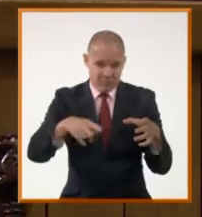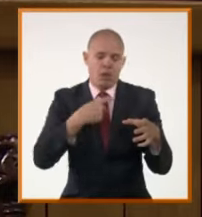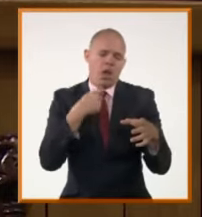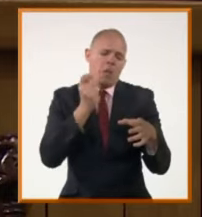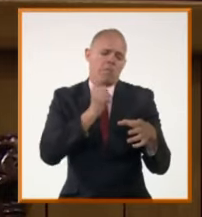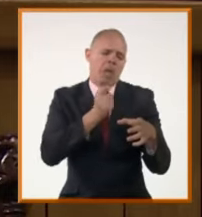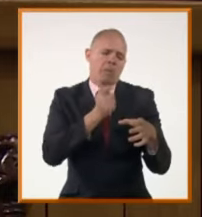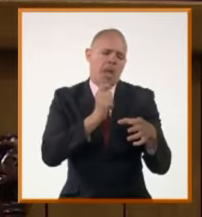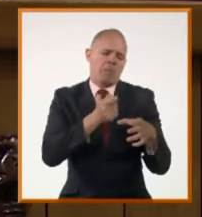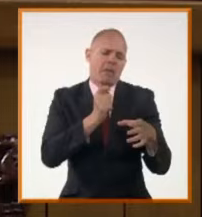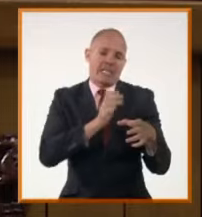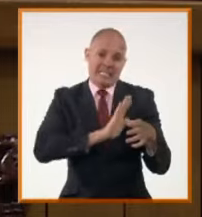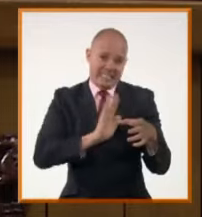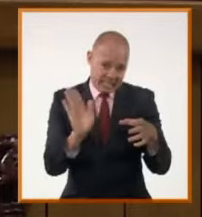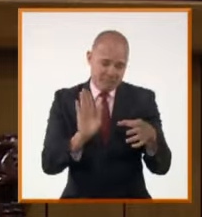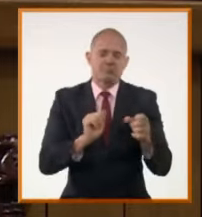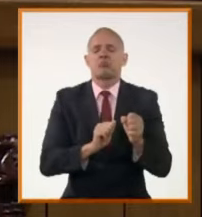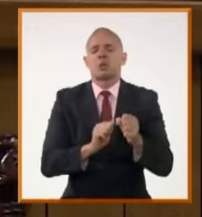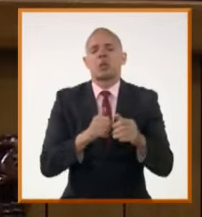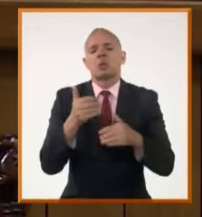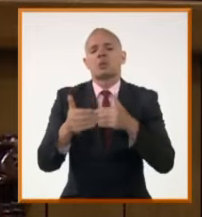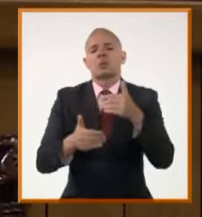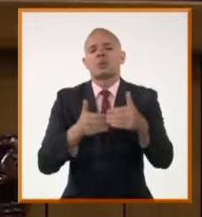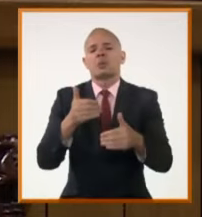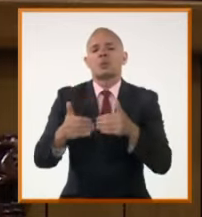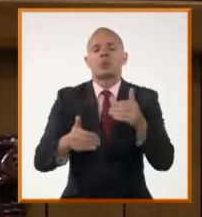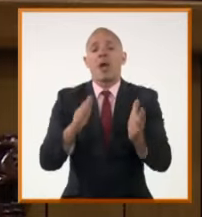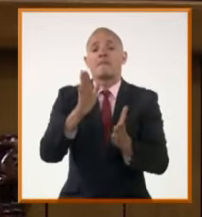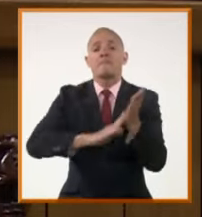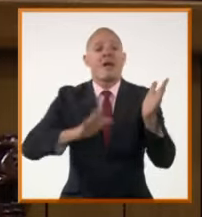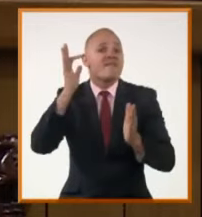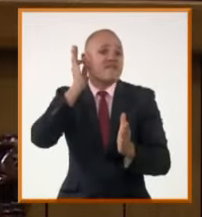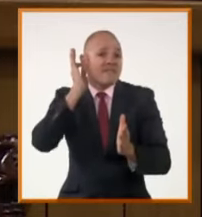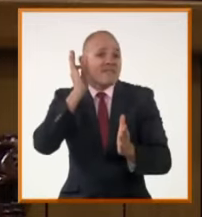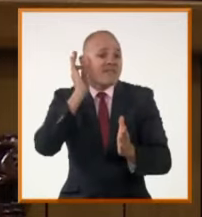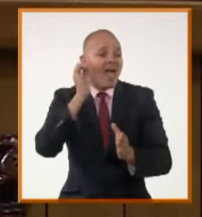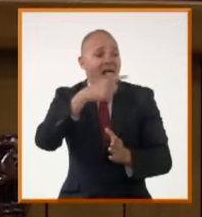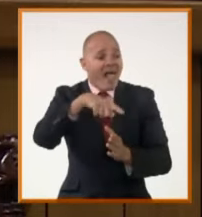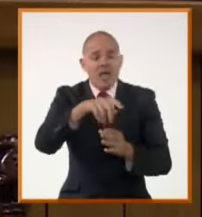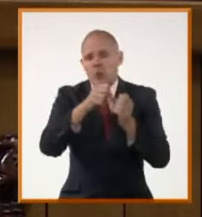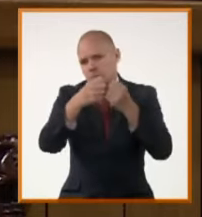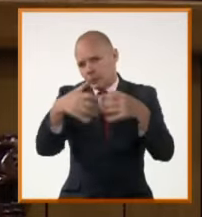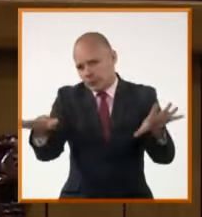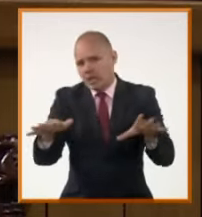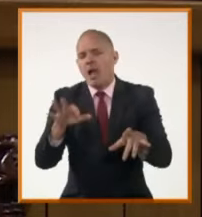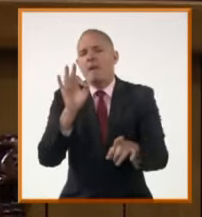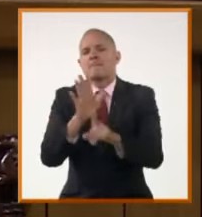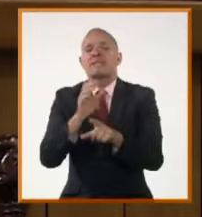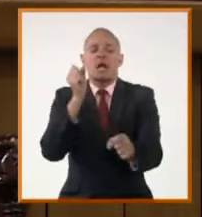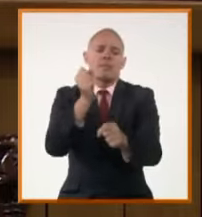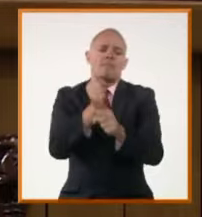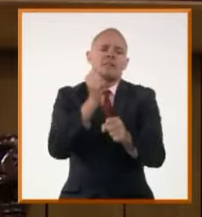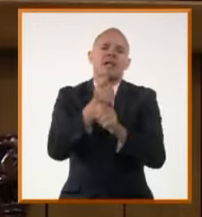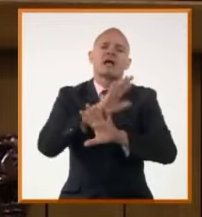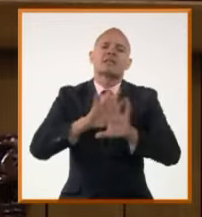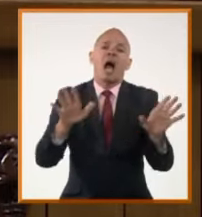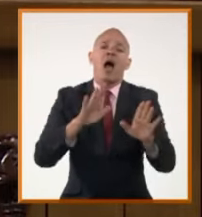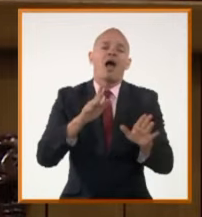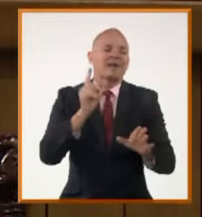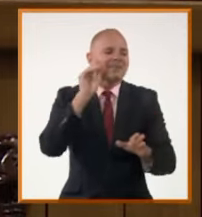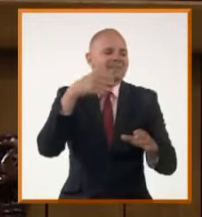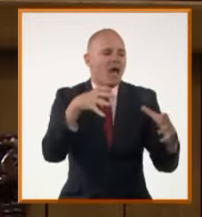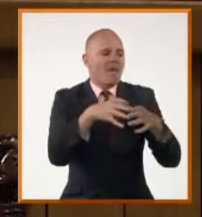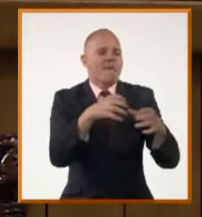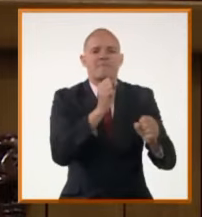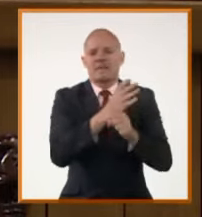el 1 de febrero empiece a aprobar sus actores económicos y de ahí en la medida que formemos los demás y que van